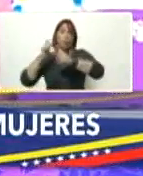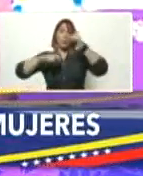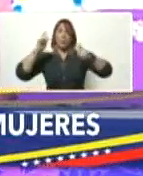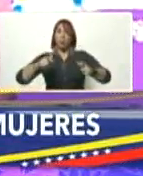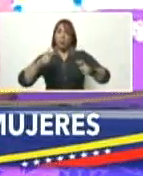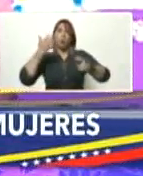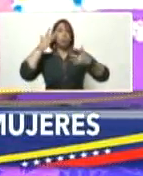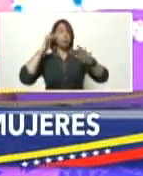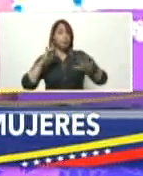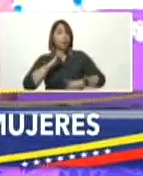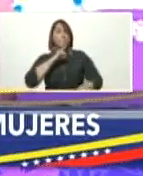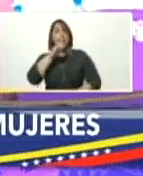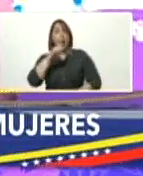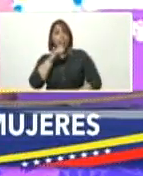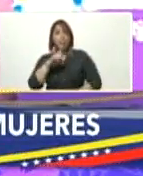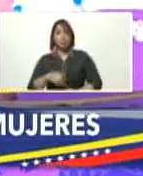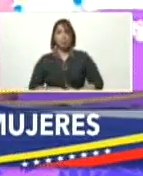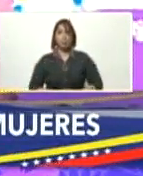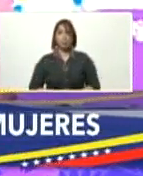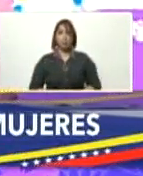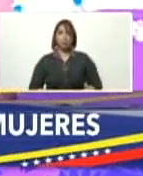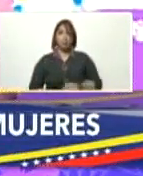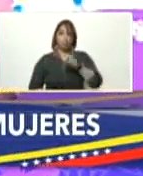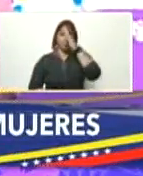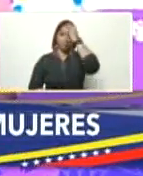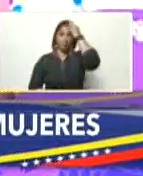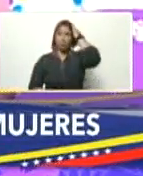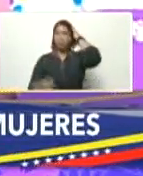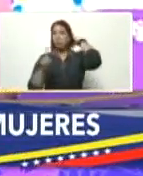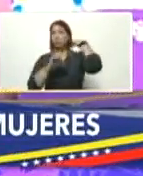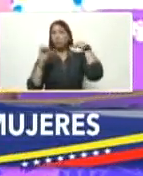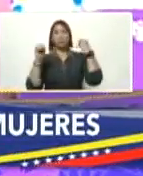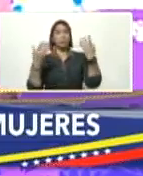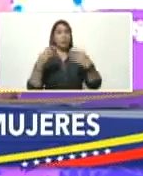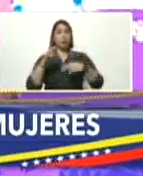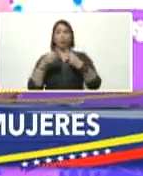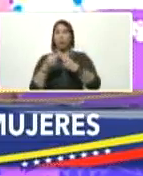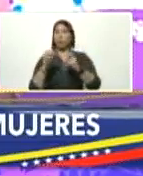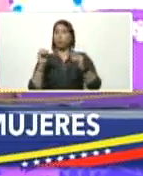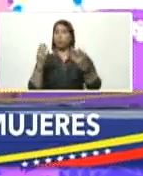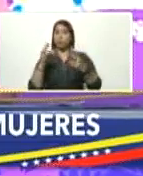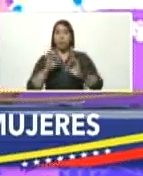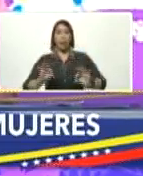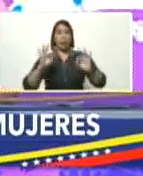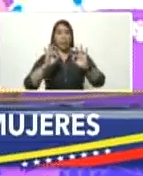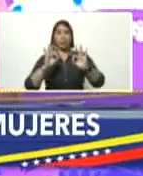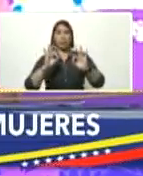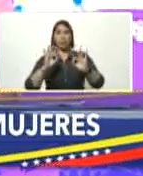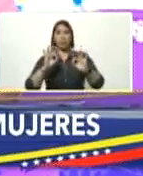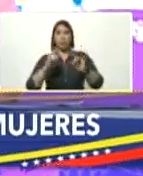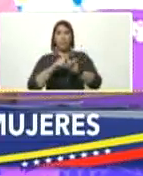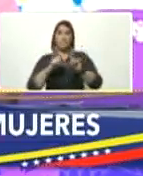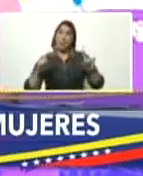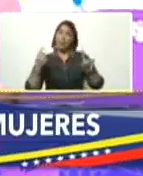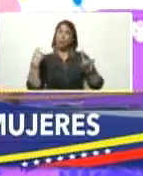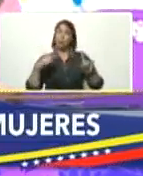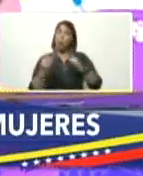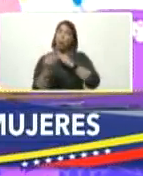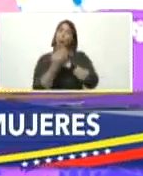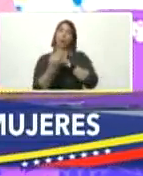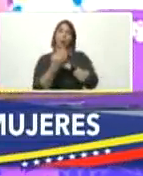ahí malvada, ¿ah?, que no lo han logrado ni lo van a lograr, ¿ah?, pero tengo que